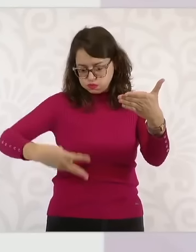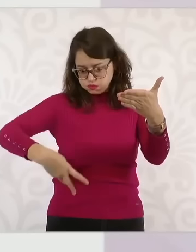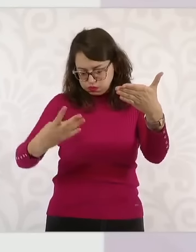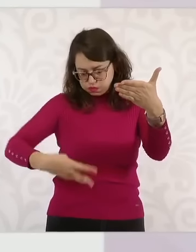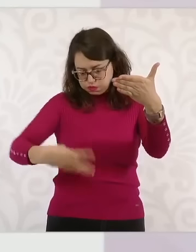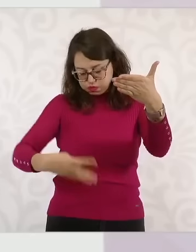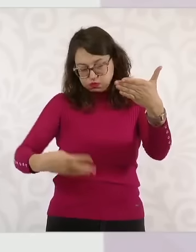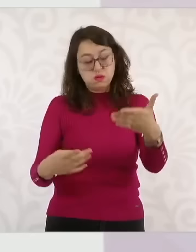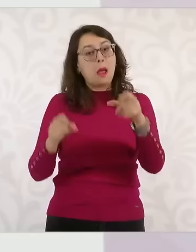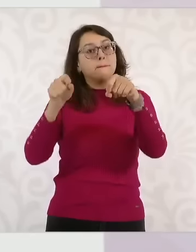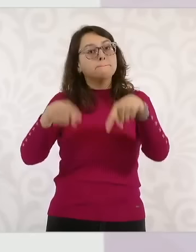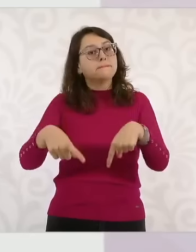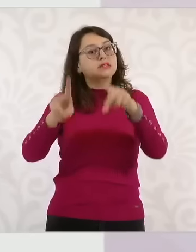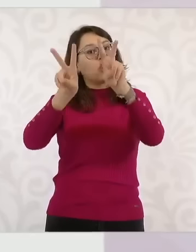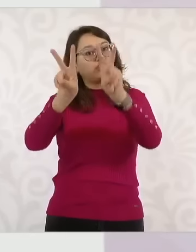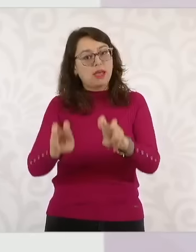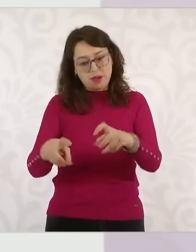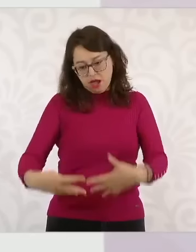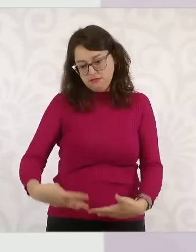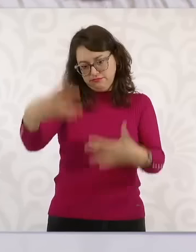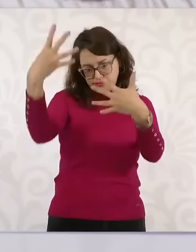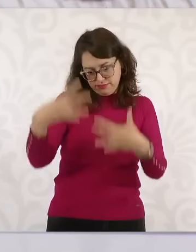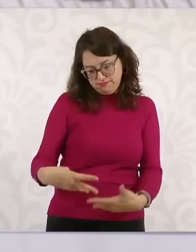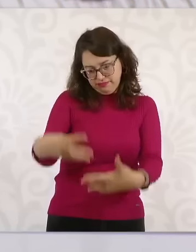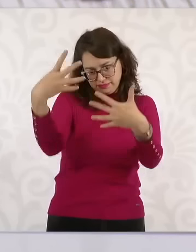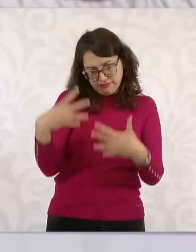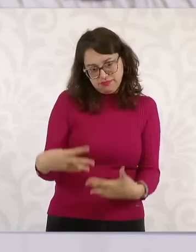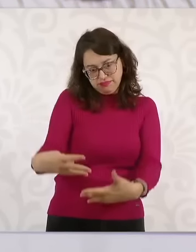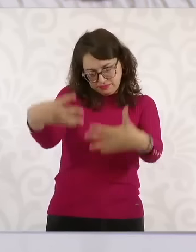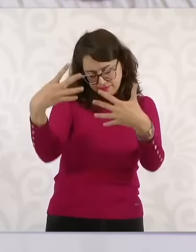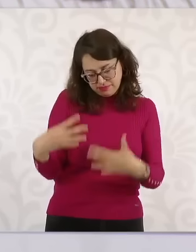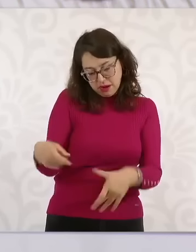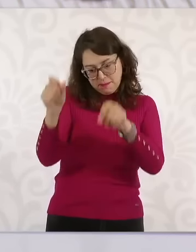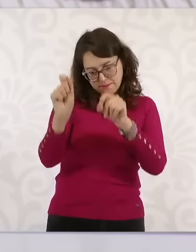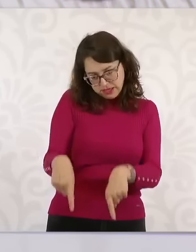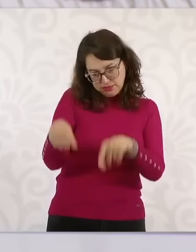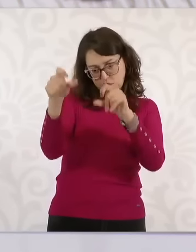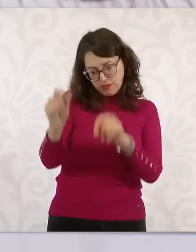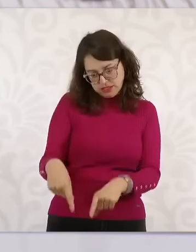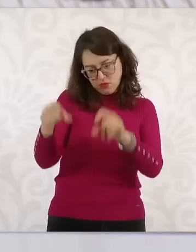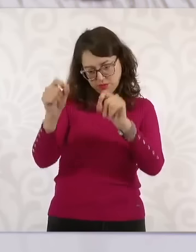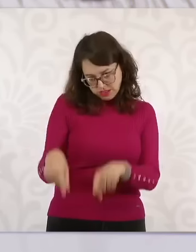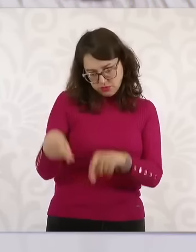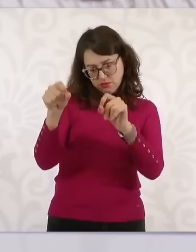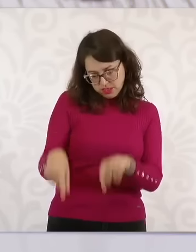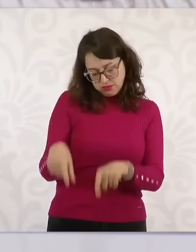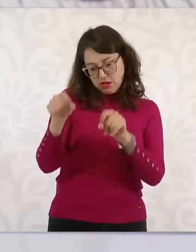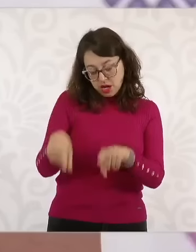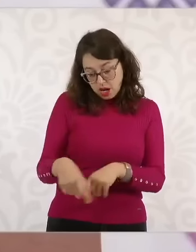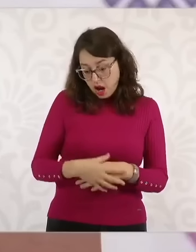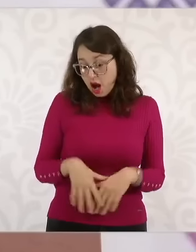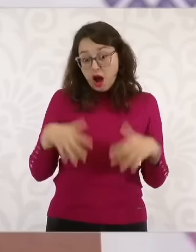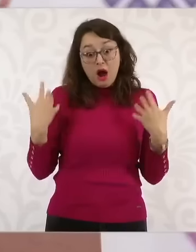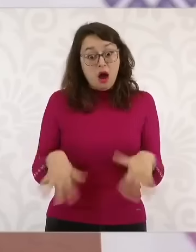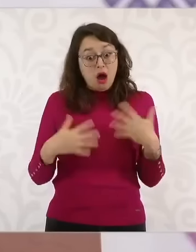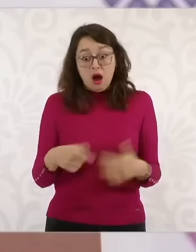segundos en una imagen y entonces ya te salen puras imágenes, están hechos así los algoritmos, de lo mismo. Entonces dices, ay, ya se